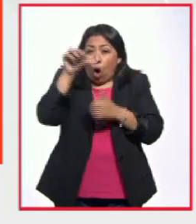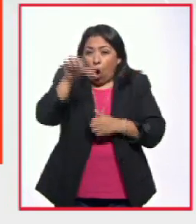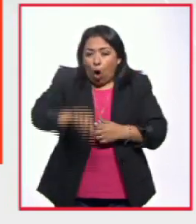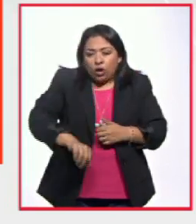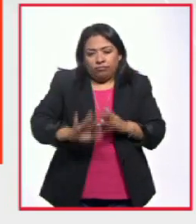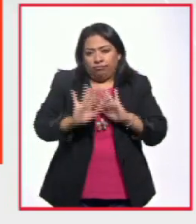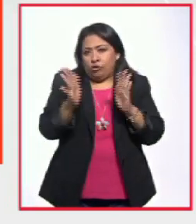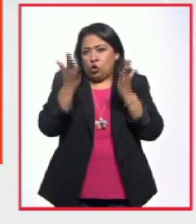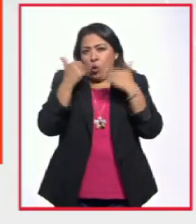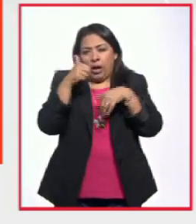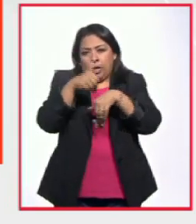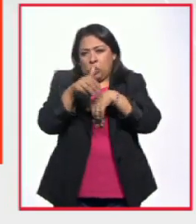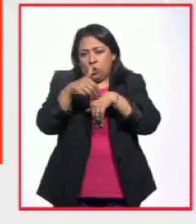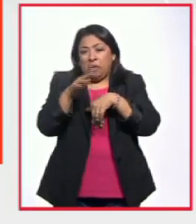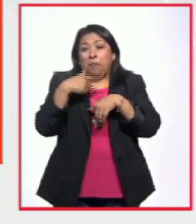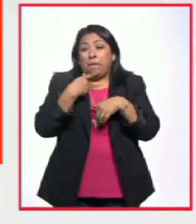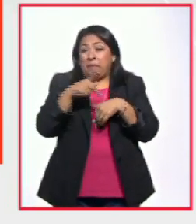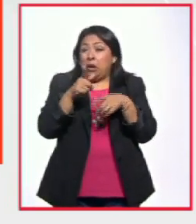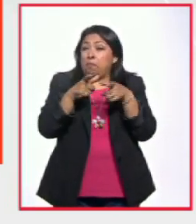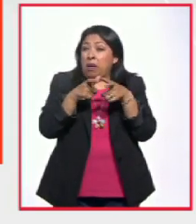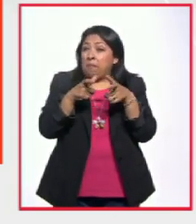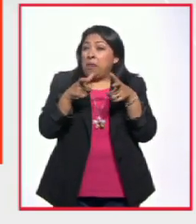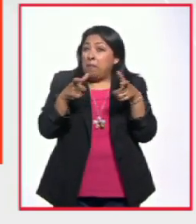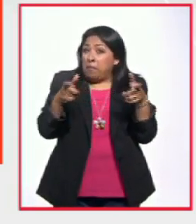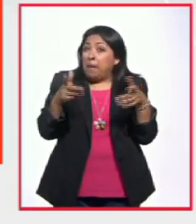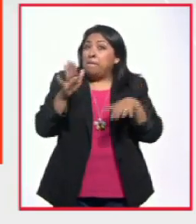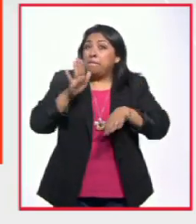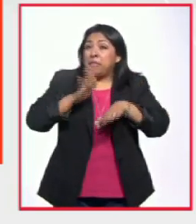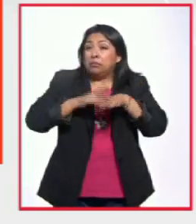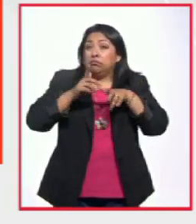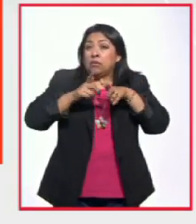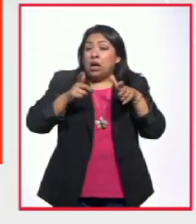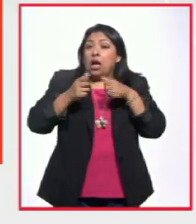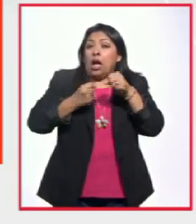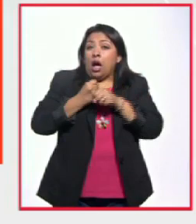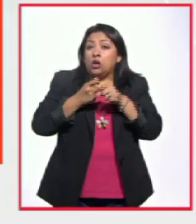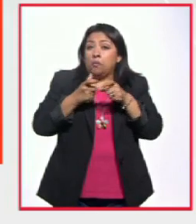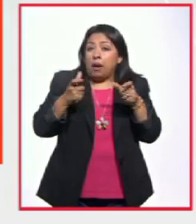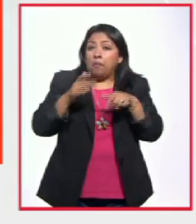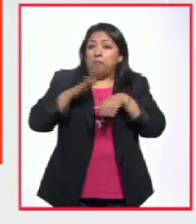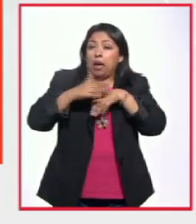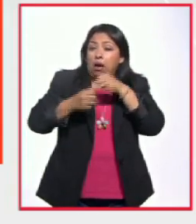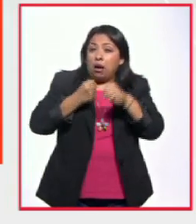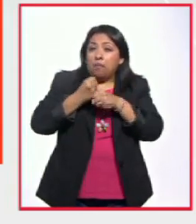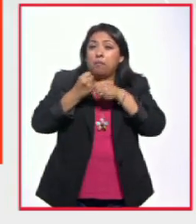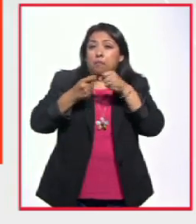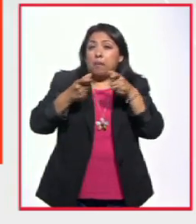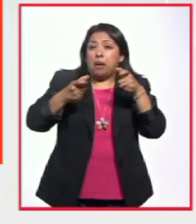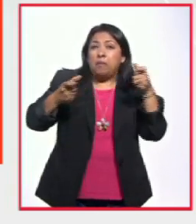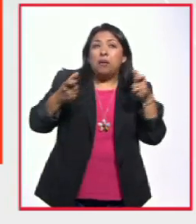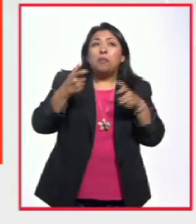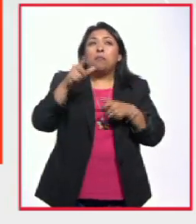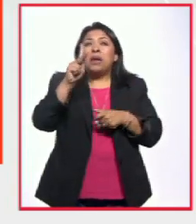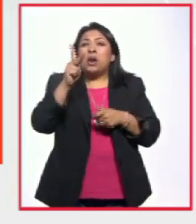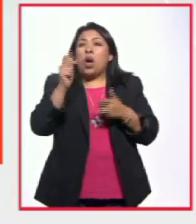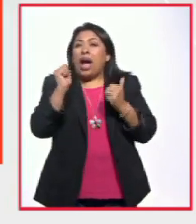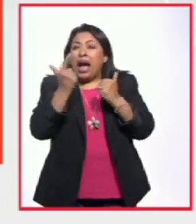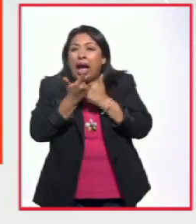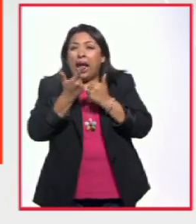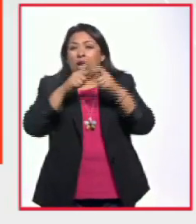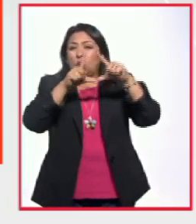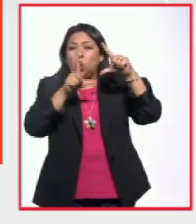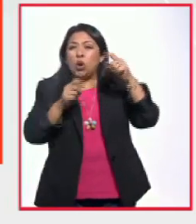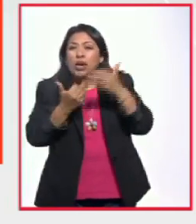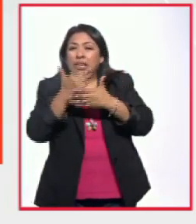actuales, y este aumento ha ido creciendo cada año, a pesar de que no tenemos aún una estrategia